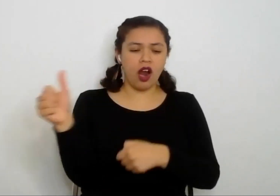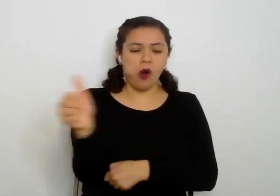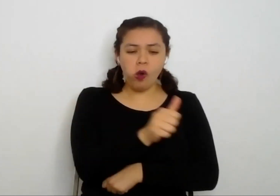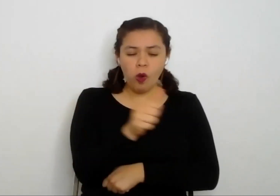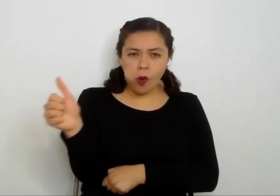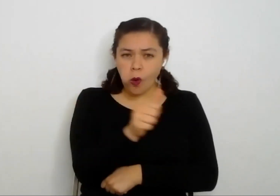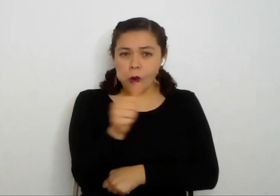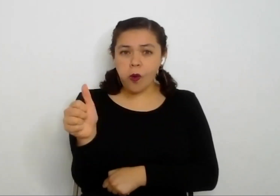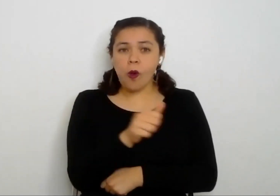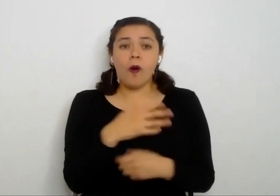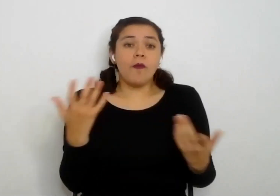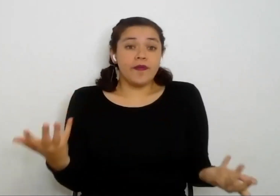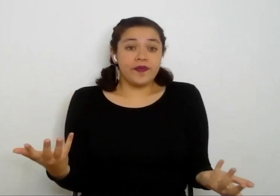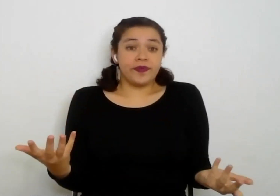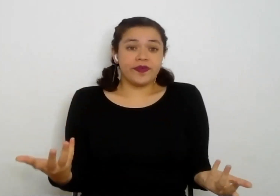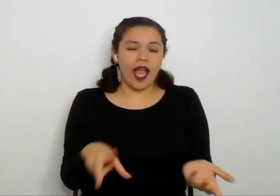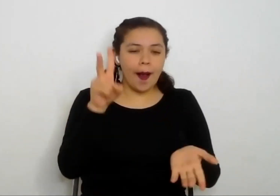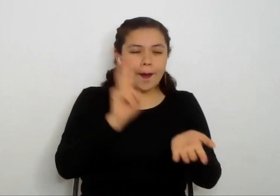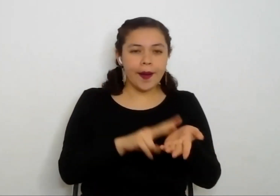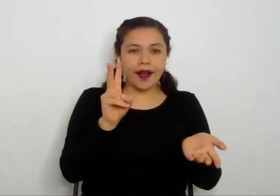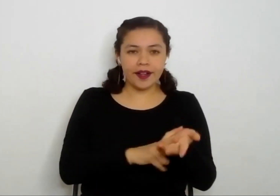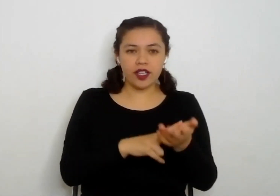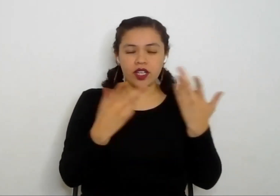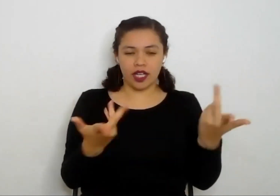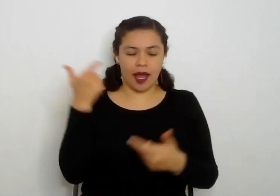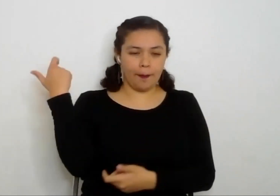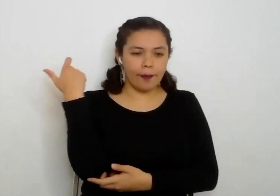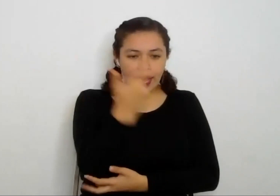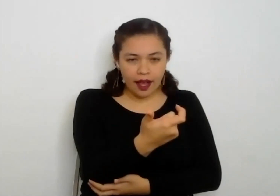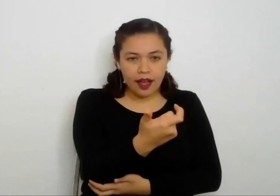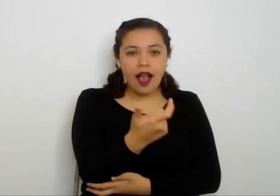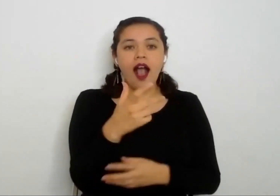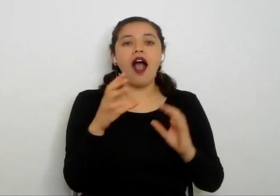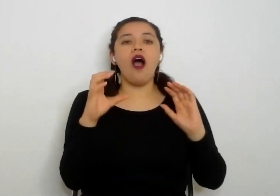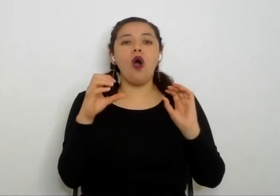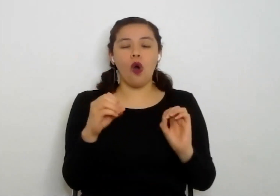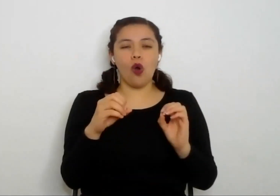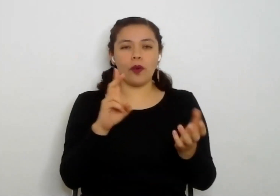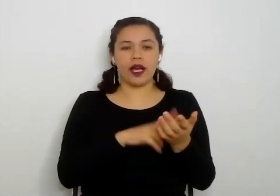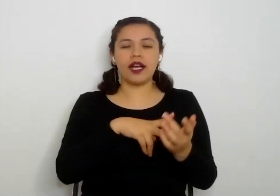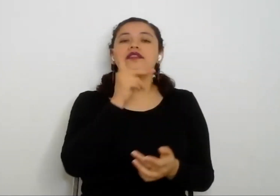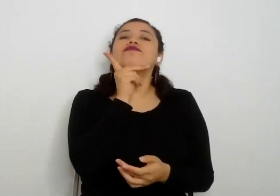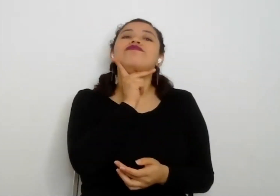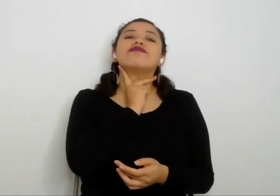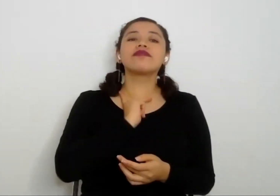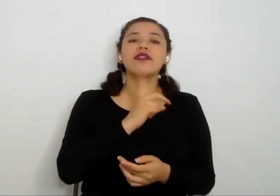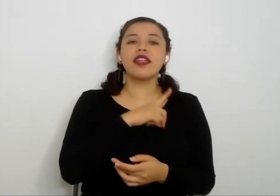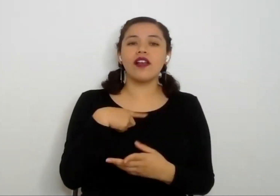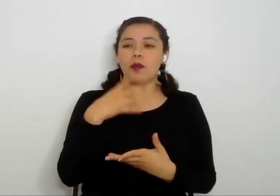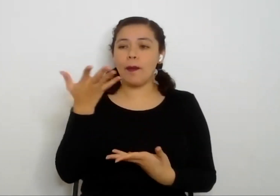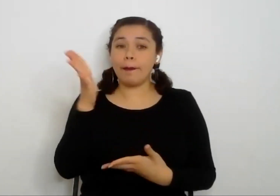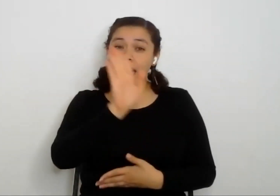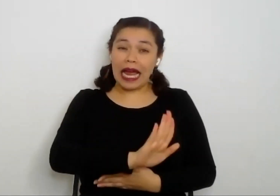que los precios, en este caso el salario, o los precios como pueden ser la gasolina, sean más o menos similares